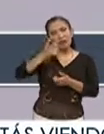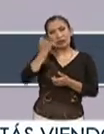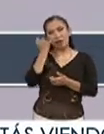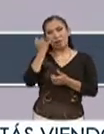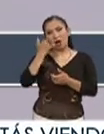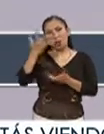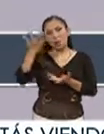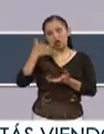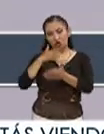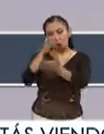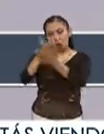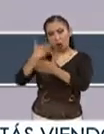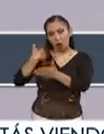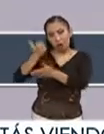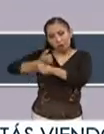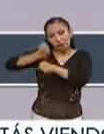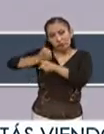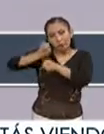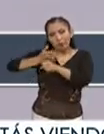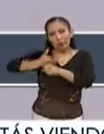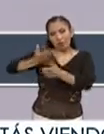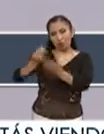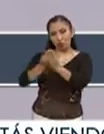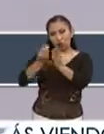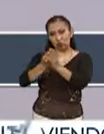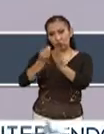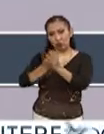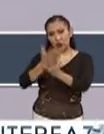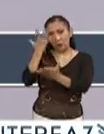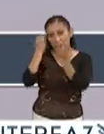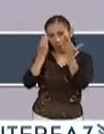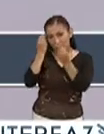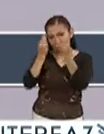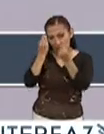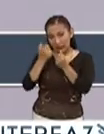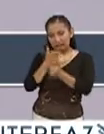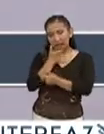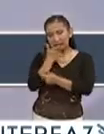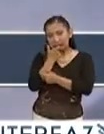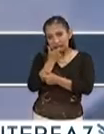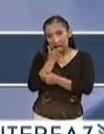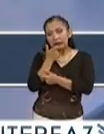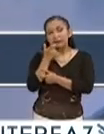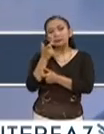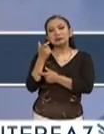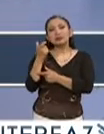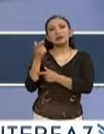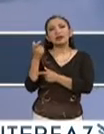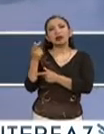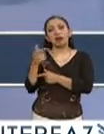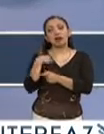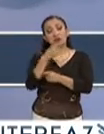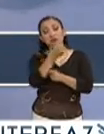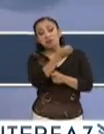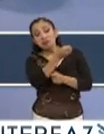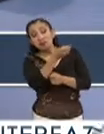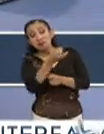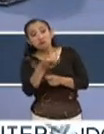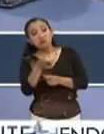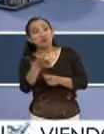lengua, porque fue prácticamente a lo que fui a un curso y pues yo creo que a los